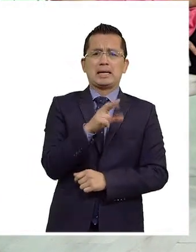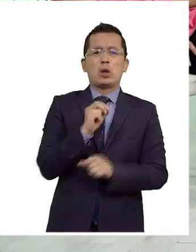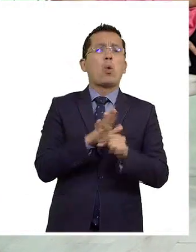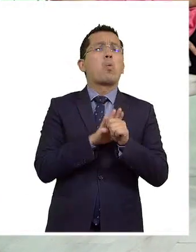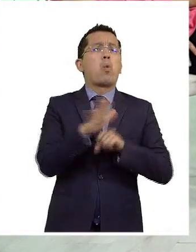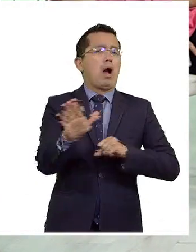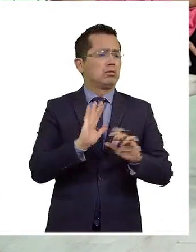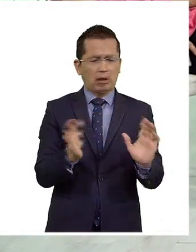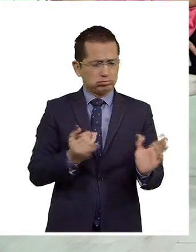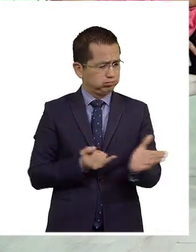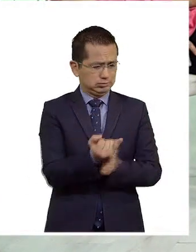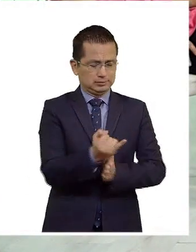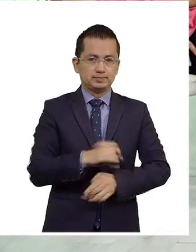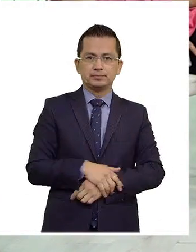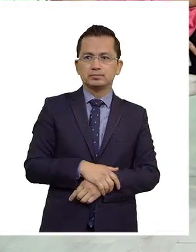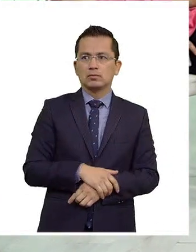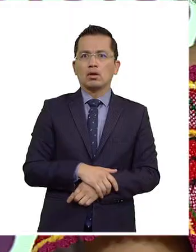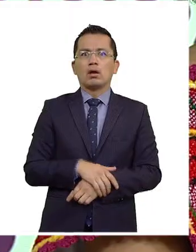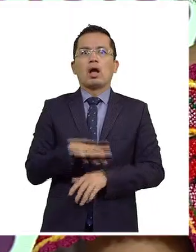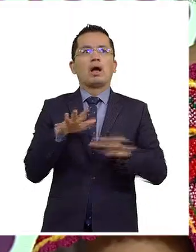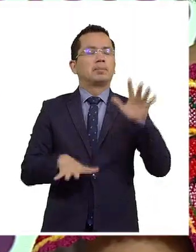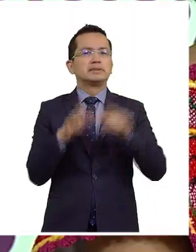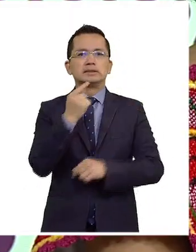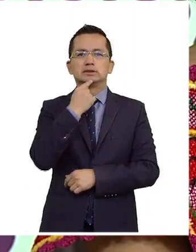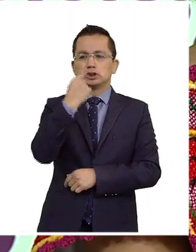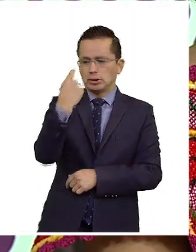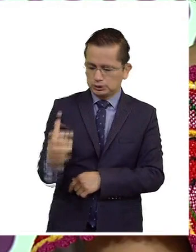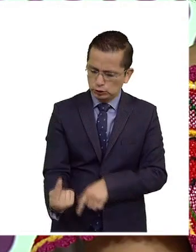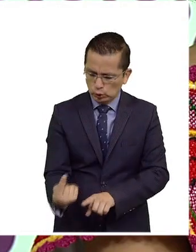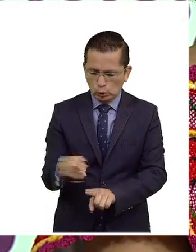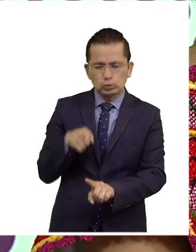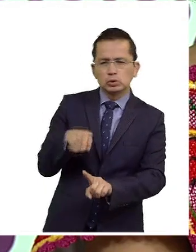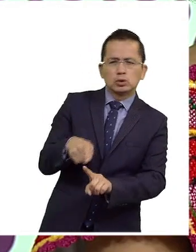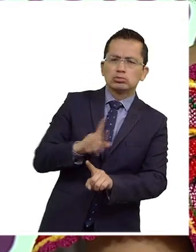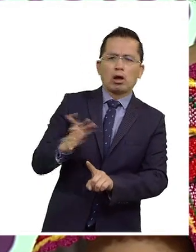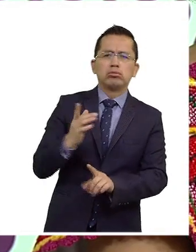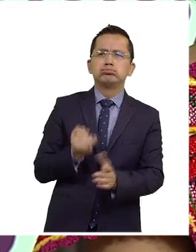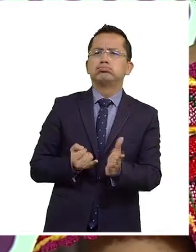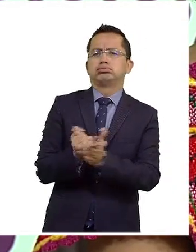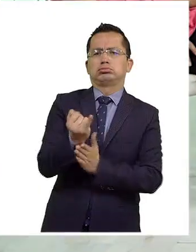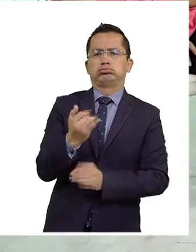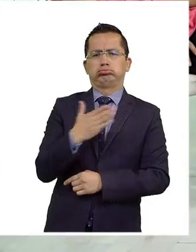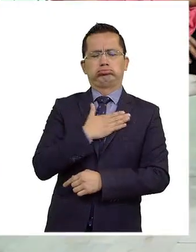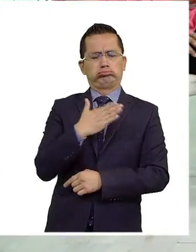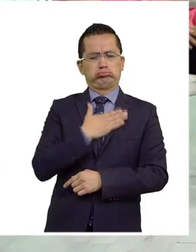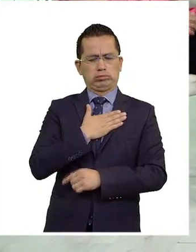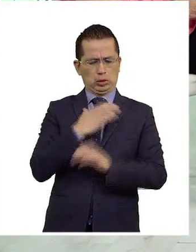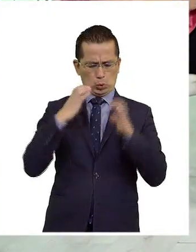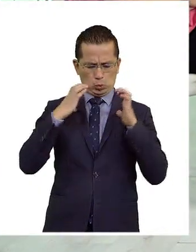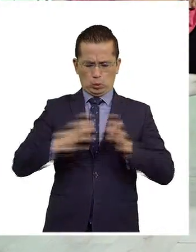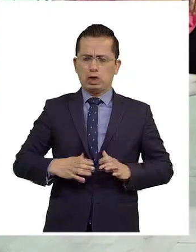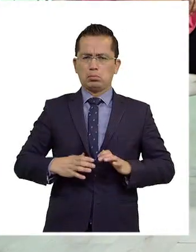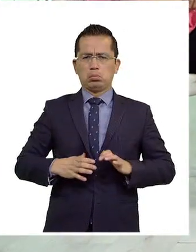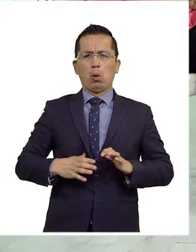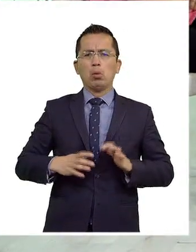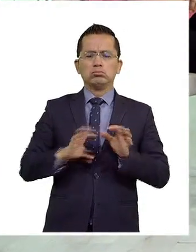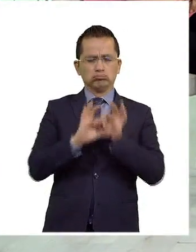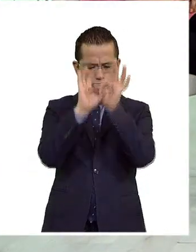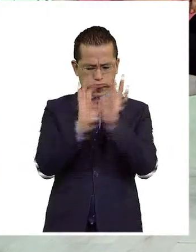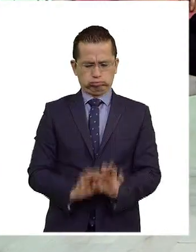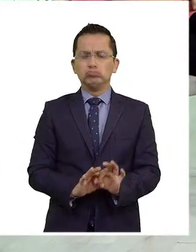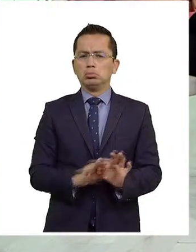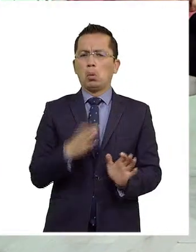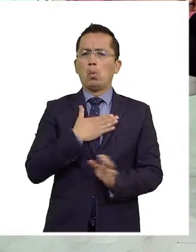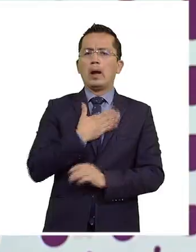de un niño o una niña que identifica su identidad de género con su sexo? No dudamos cuando